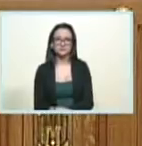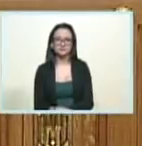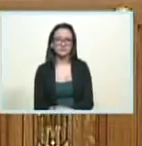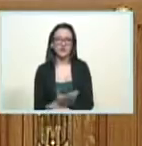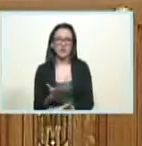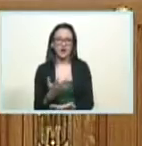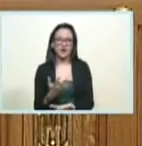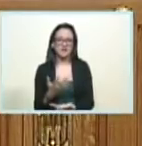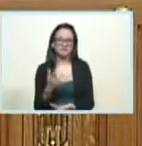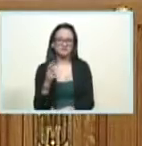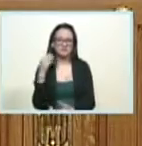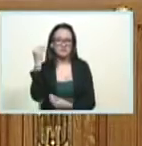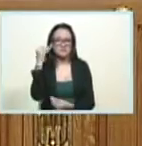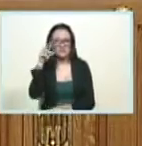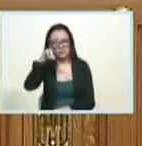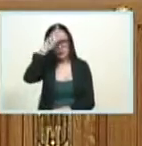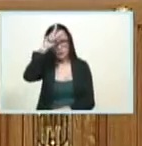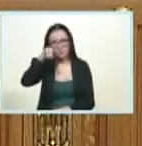estúpido.